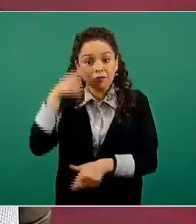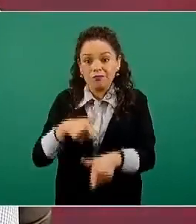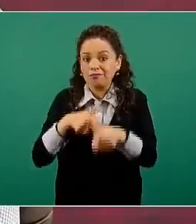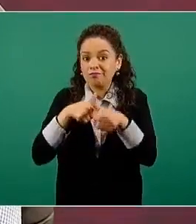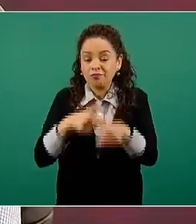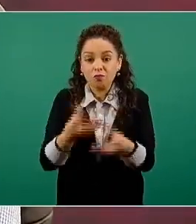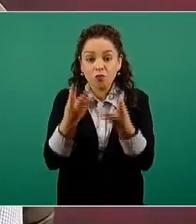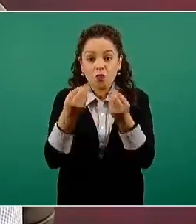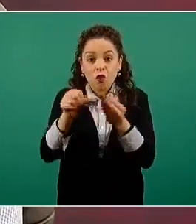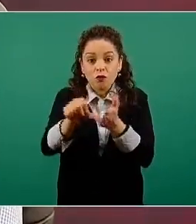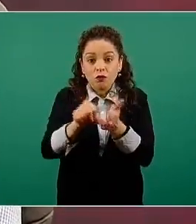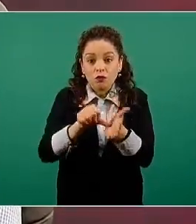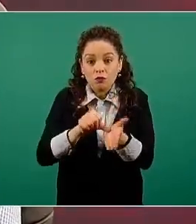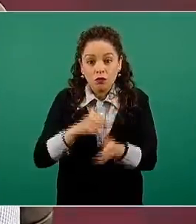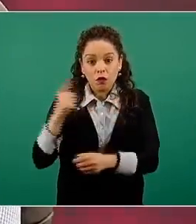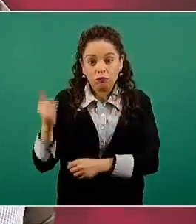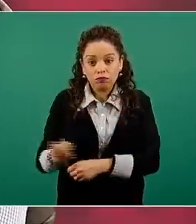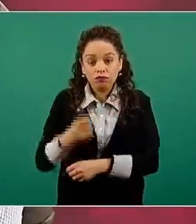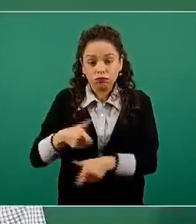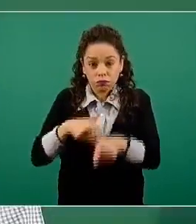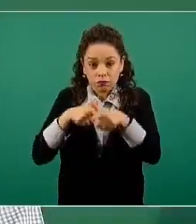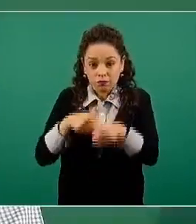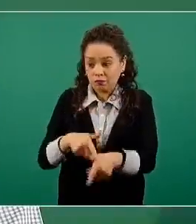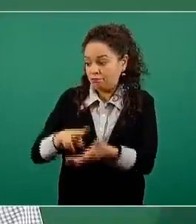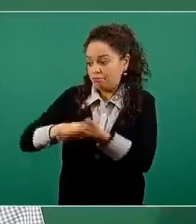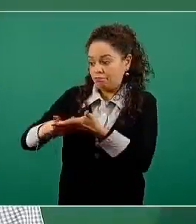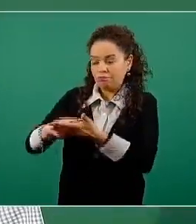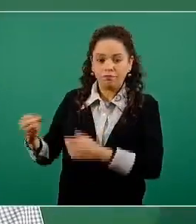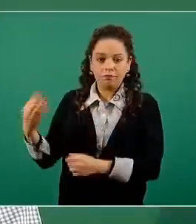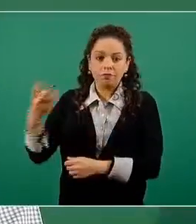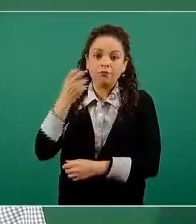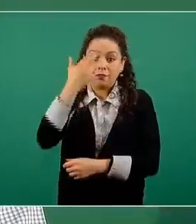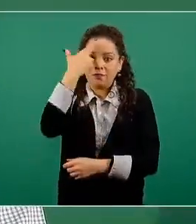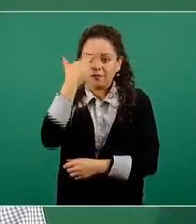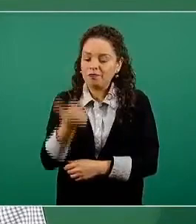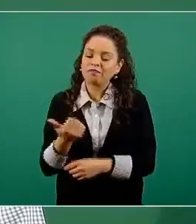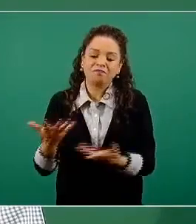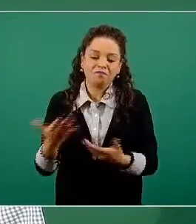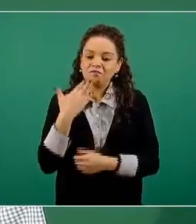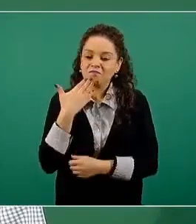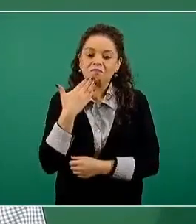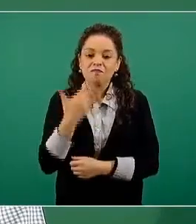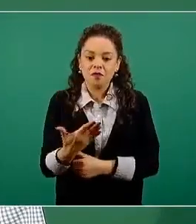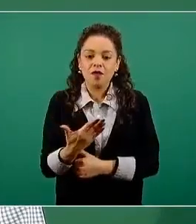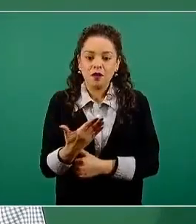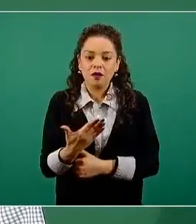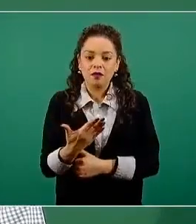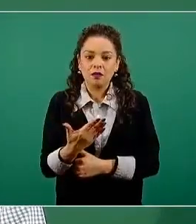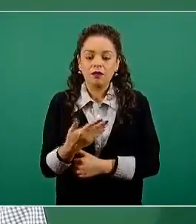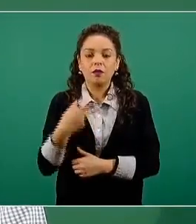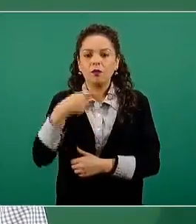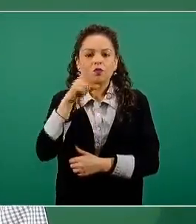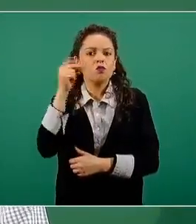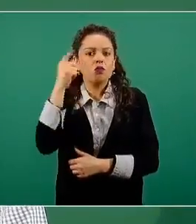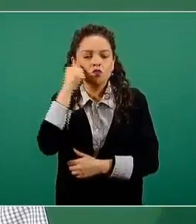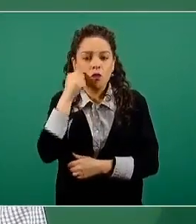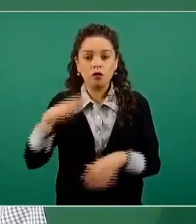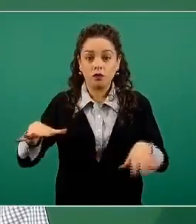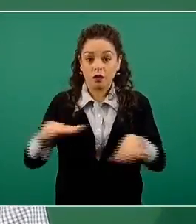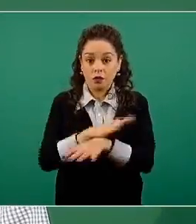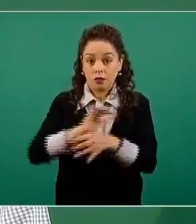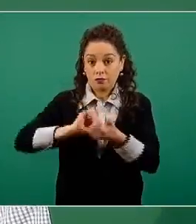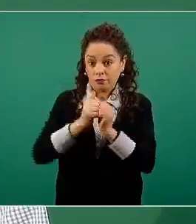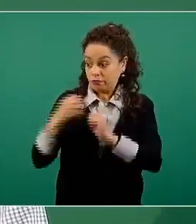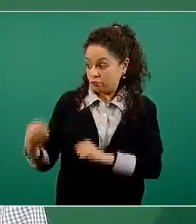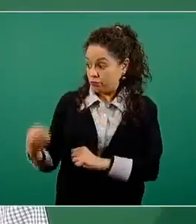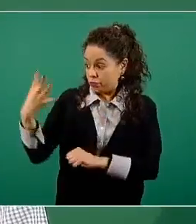verde, entonces lo cual le genera una muy buena expectativa de, aún cambiando a un riesgo amarillo, si